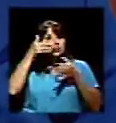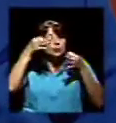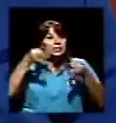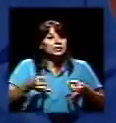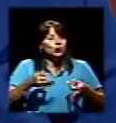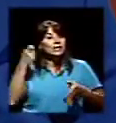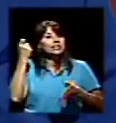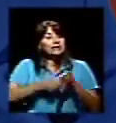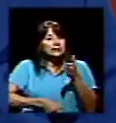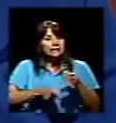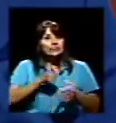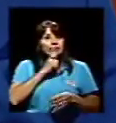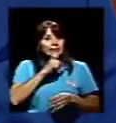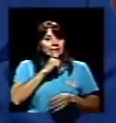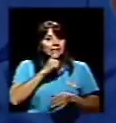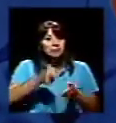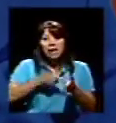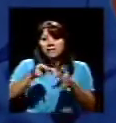ido dando resultados. Entonces,